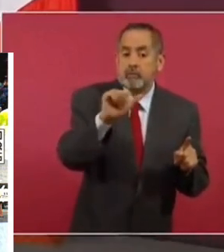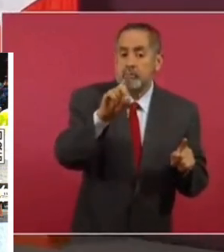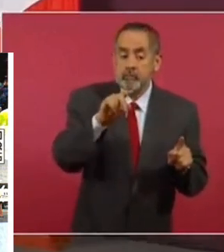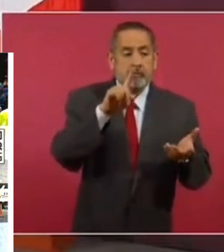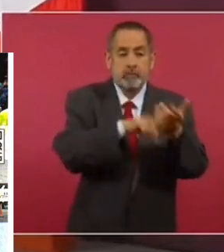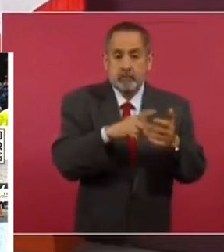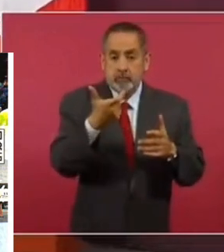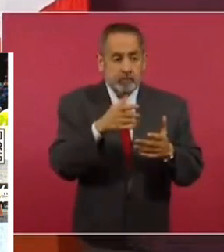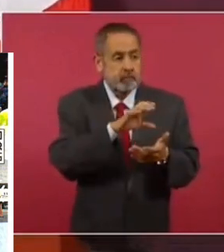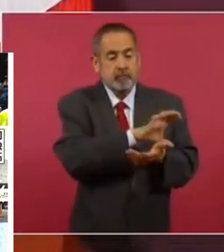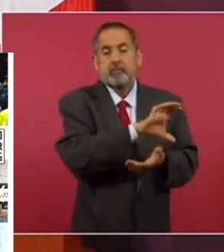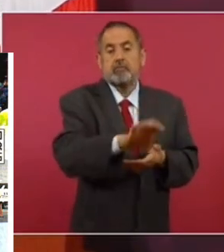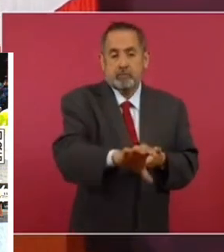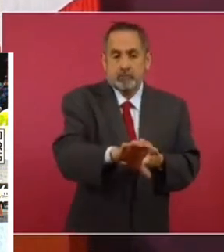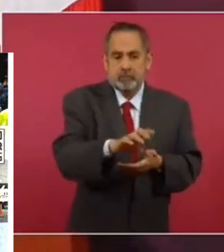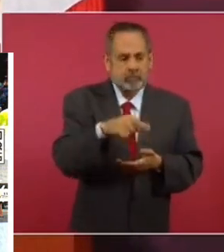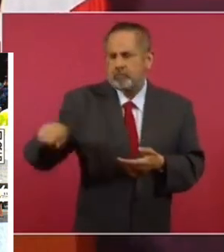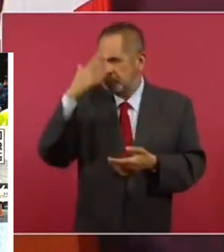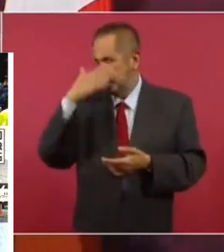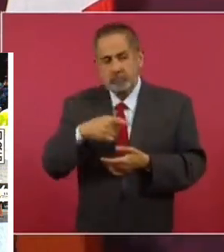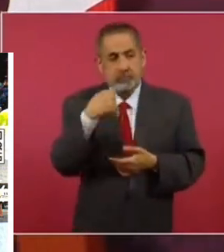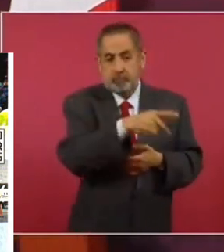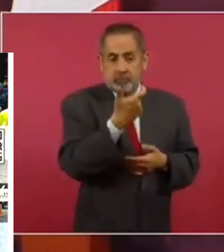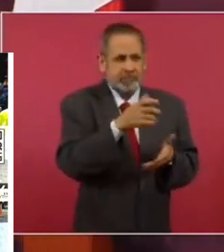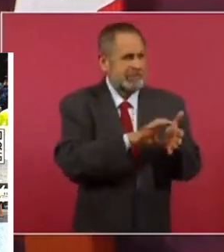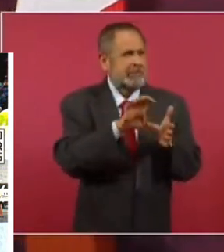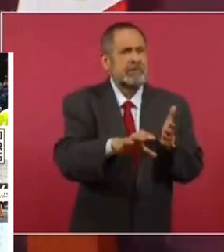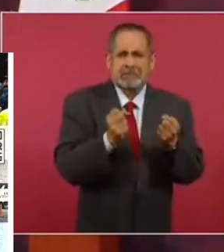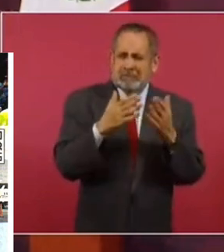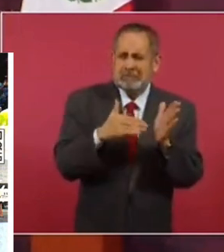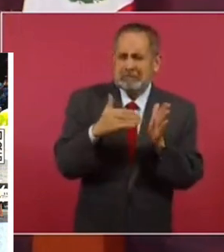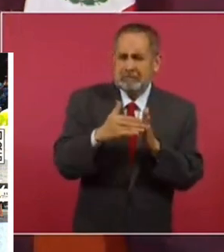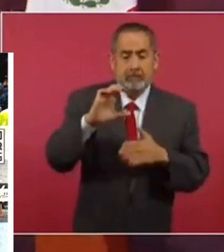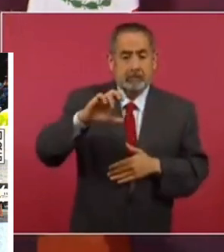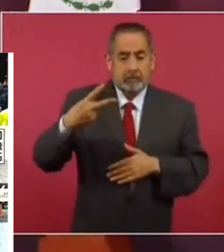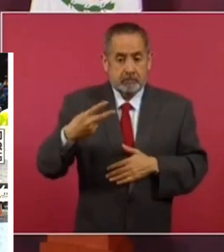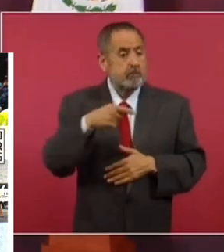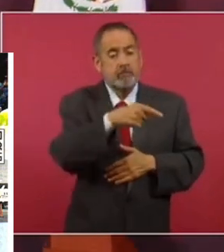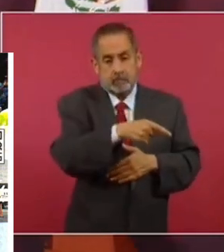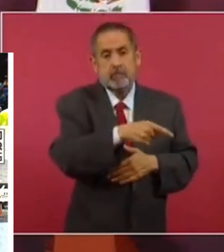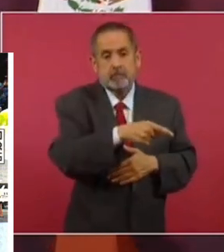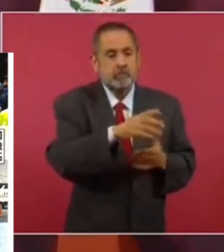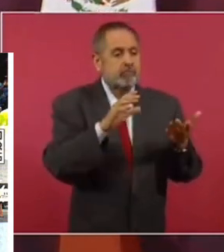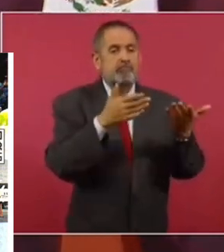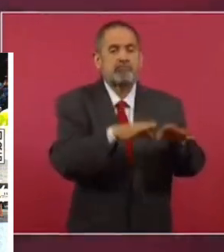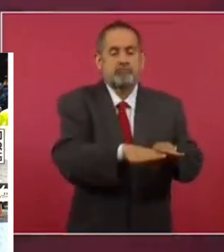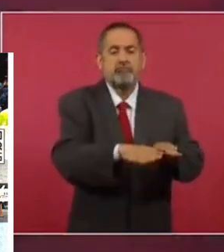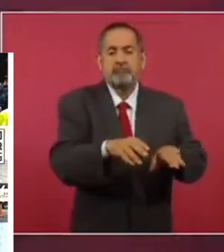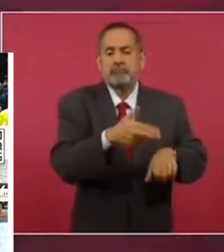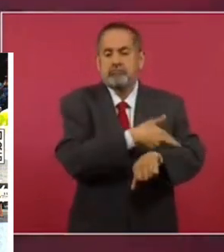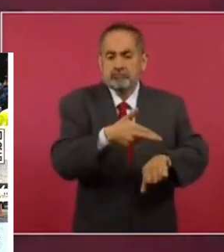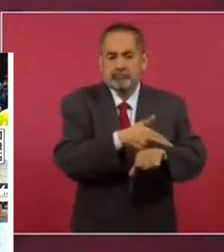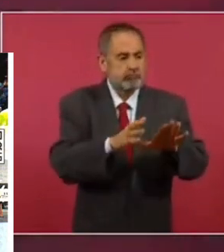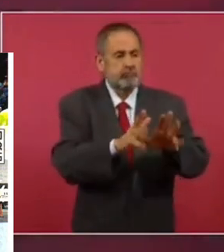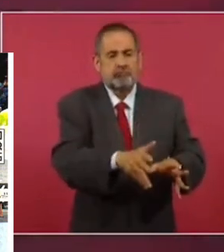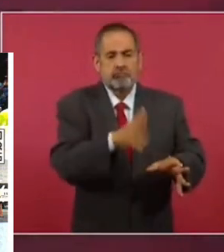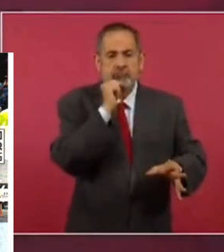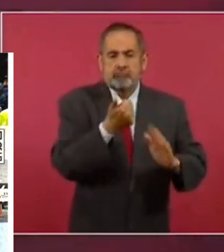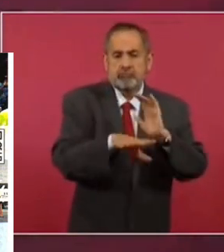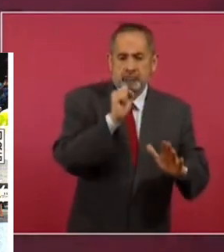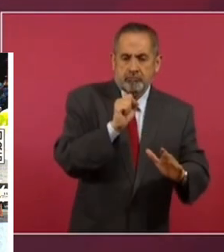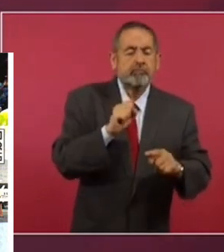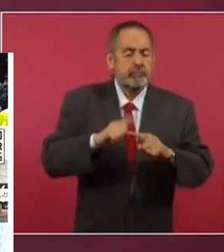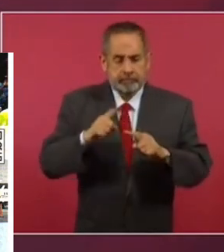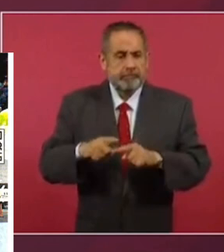dinero de su propiedad que está, y eso es público, son varios millones de euros que están, digamos, en proceso de congelamiento. Así